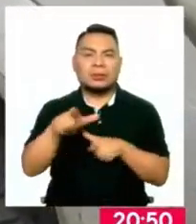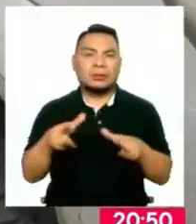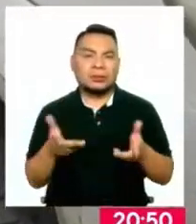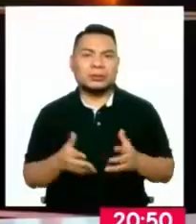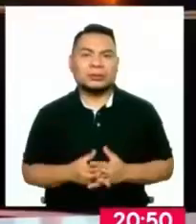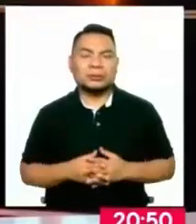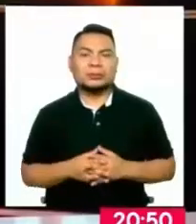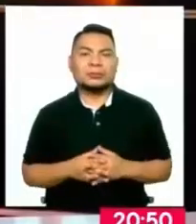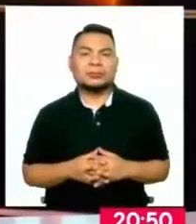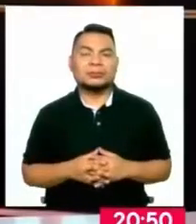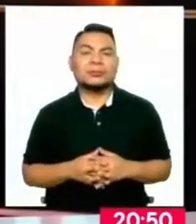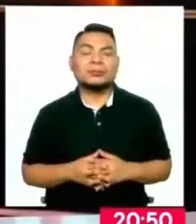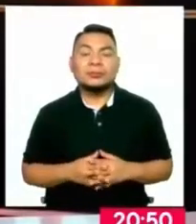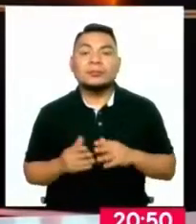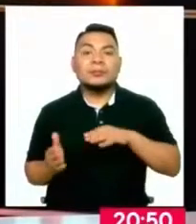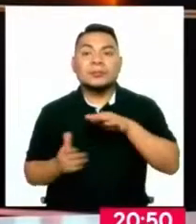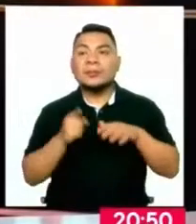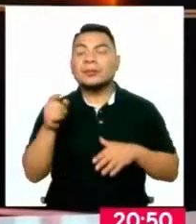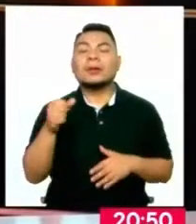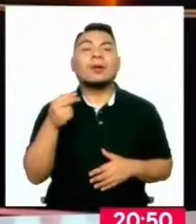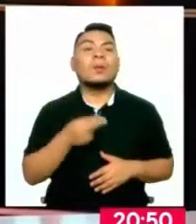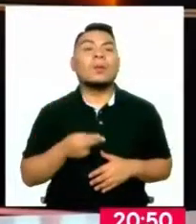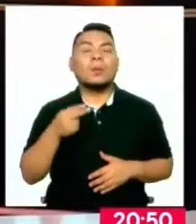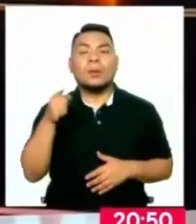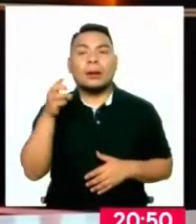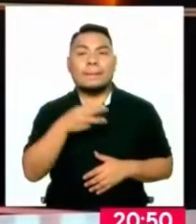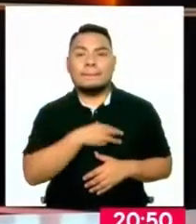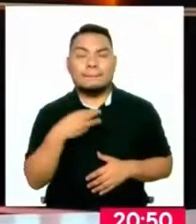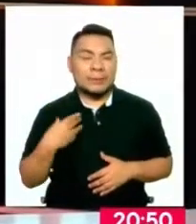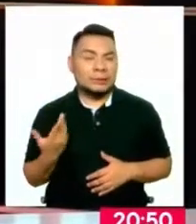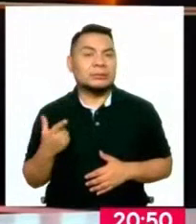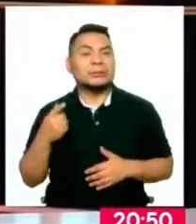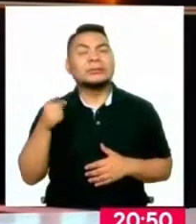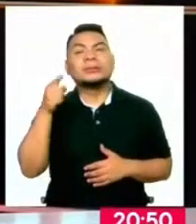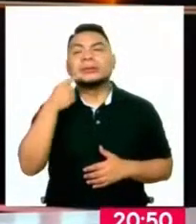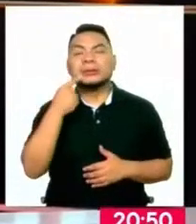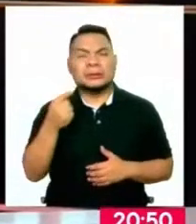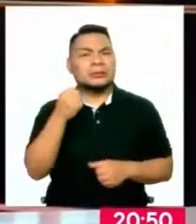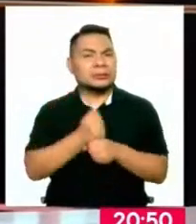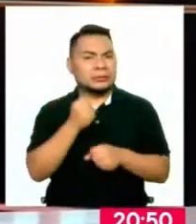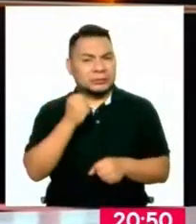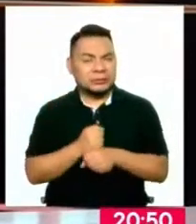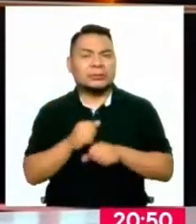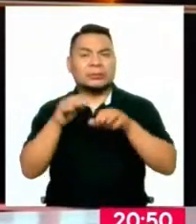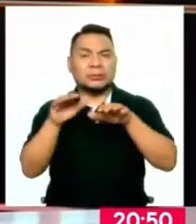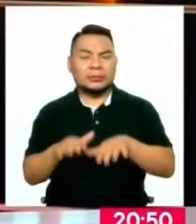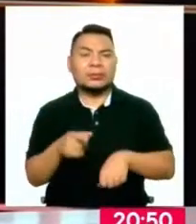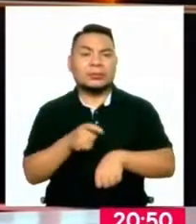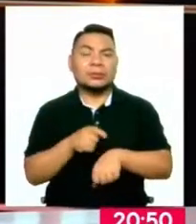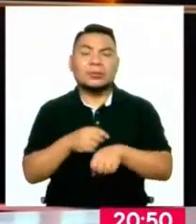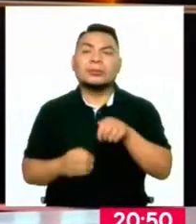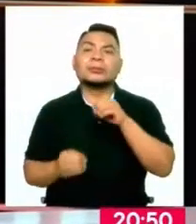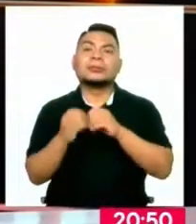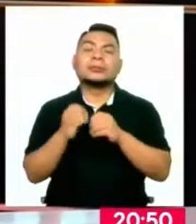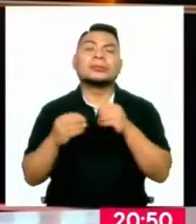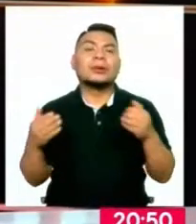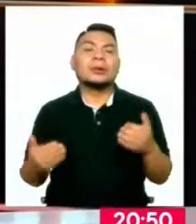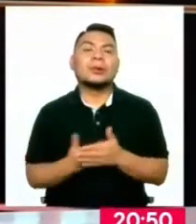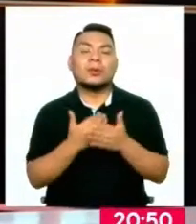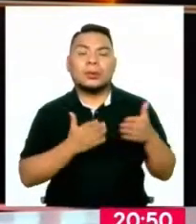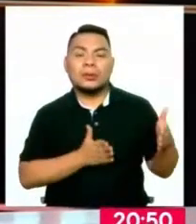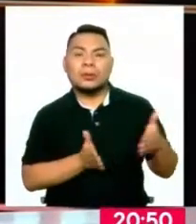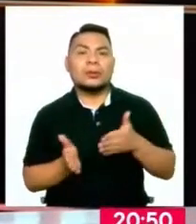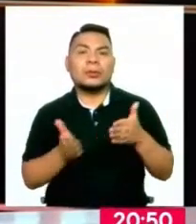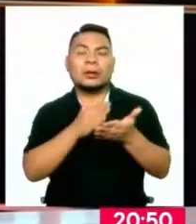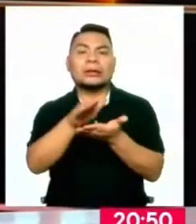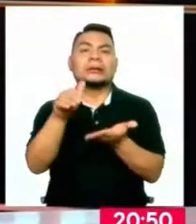distrito. No vamos hasta Huancayo. El ministro de Transportes informó que se trabaja para reducir los plazos de construcción de la nueva